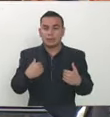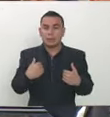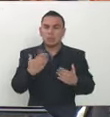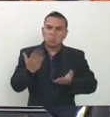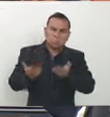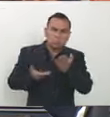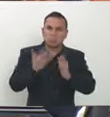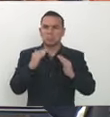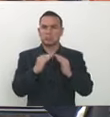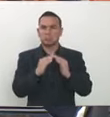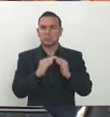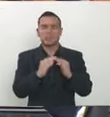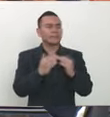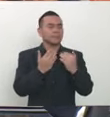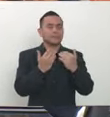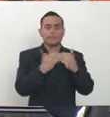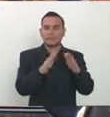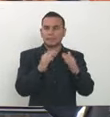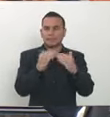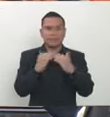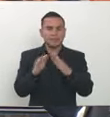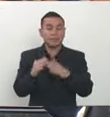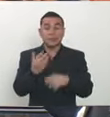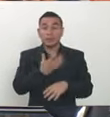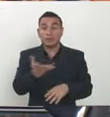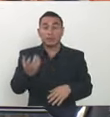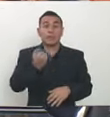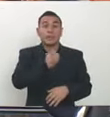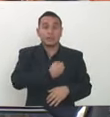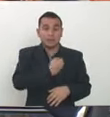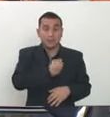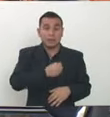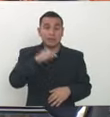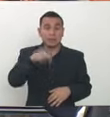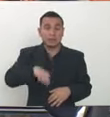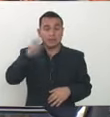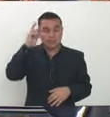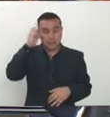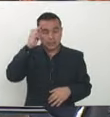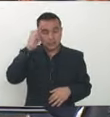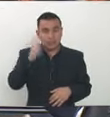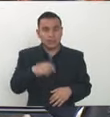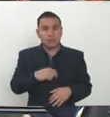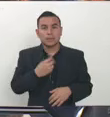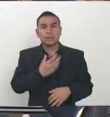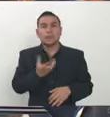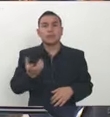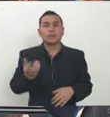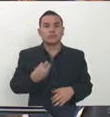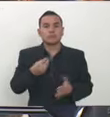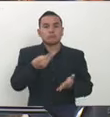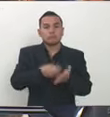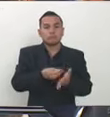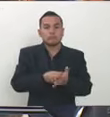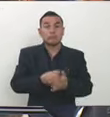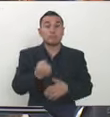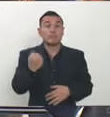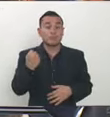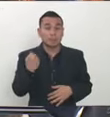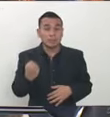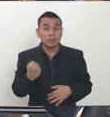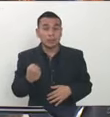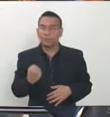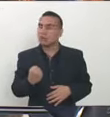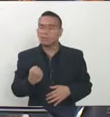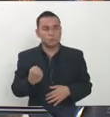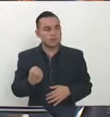o alguien que, y ha sido golpeado por estas medidas y por las que vamos a poner, califica para estas medidas económicas que son importantes para que no se nos